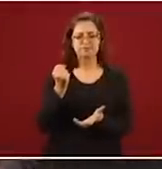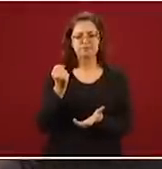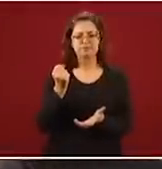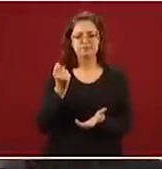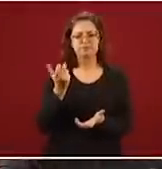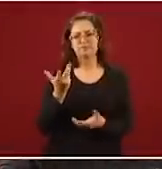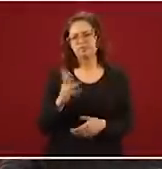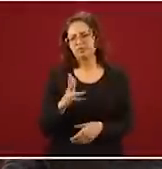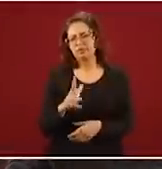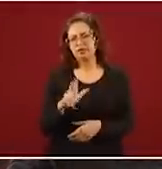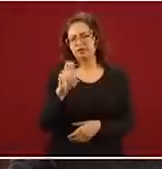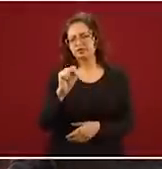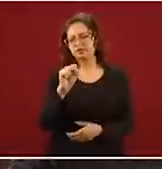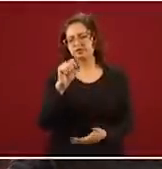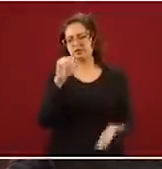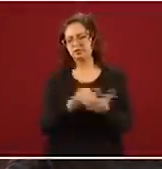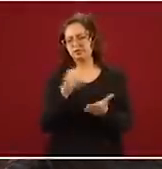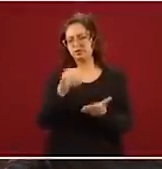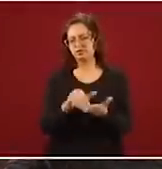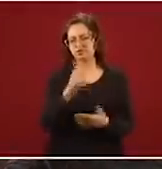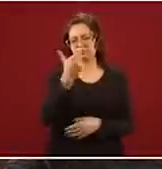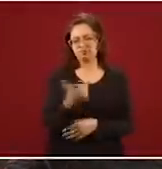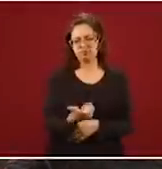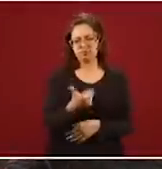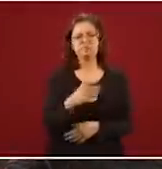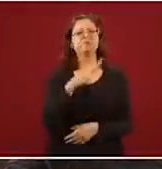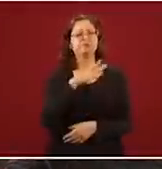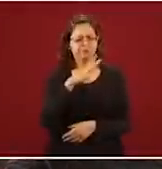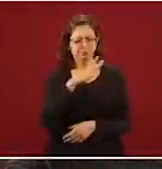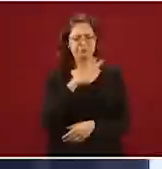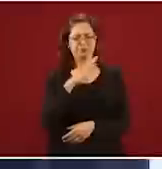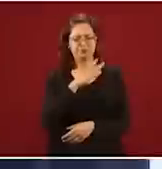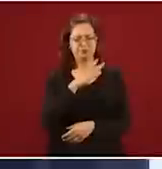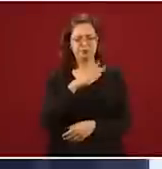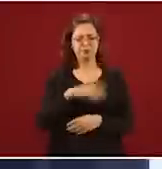un poco más de 60,000 millones que se tiene.